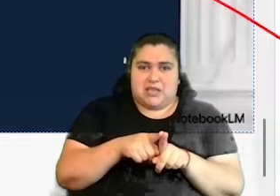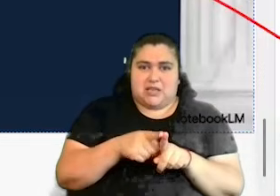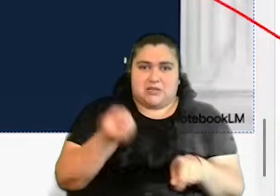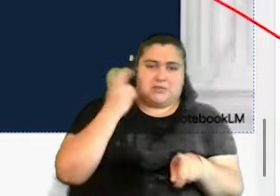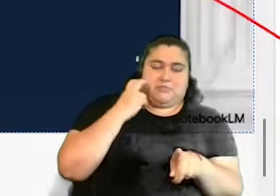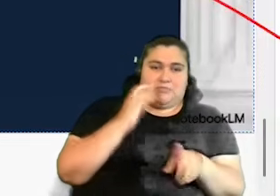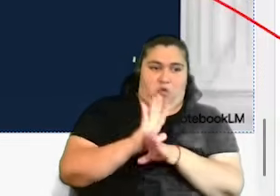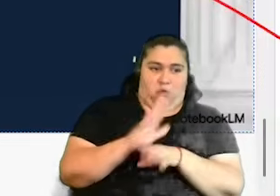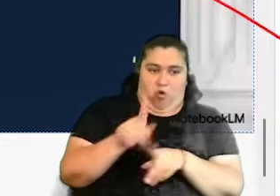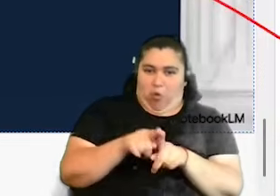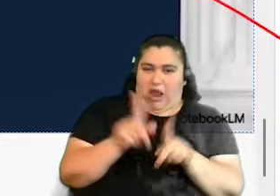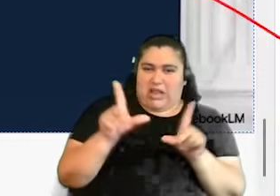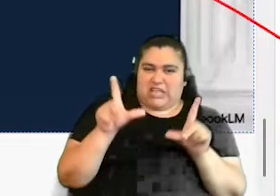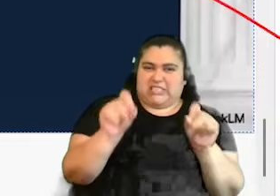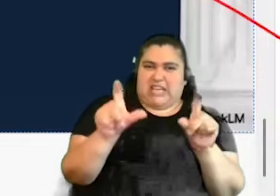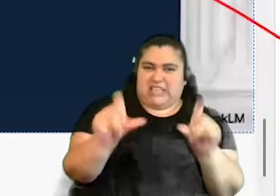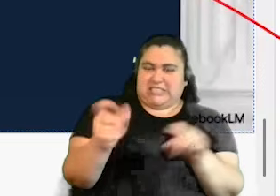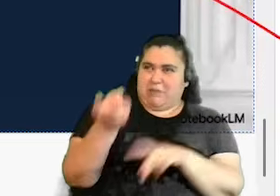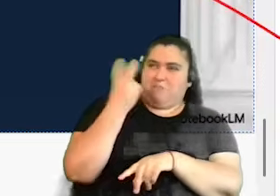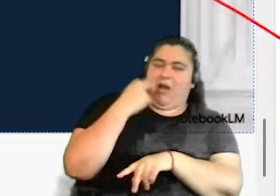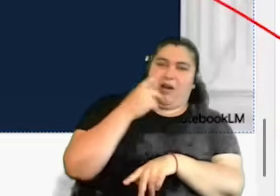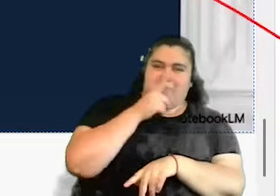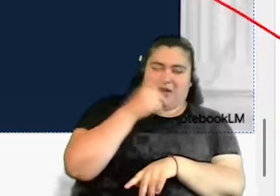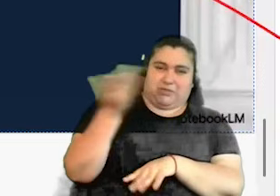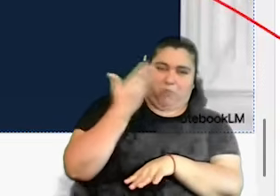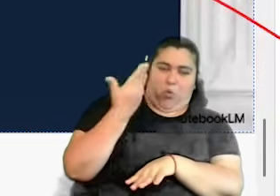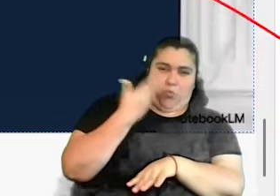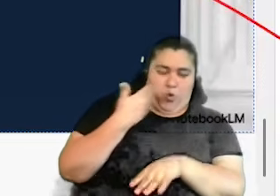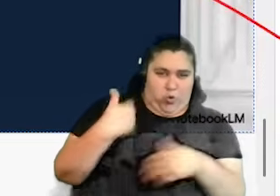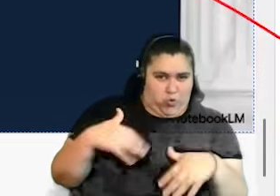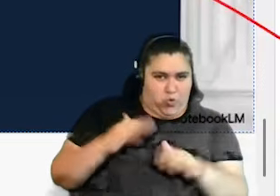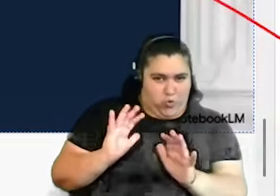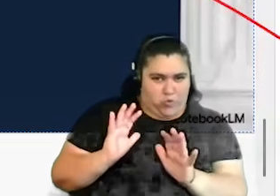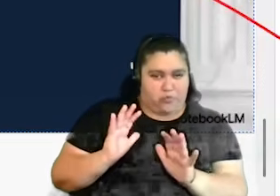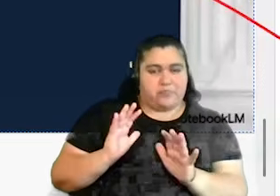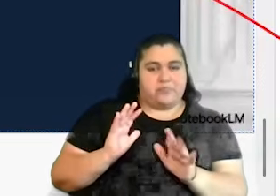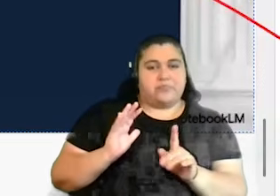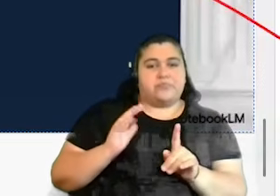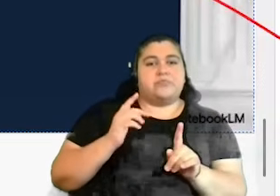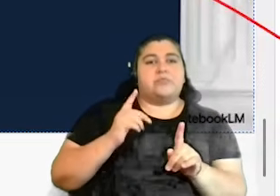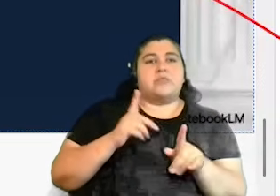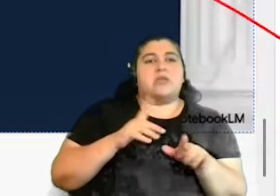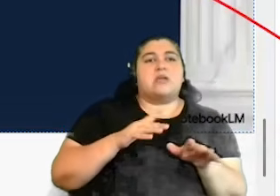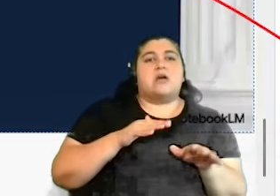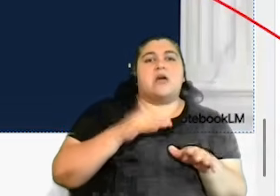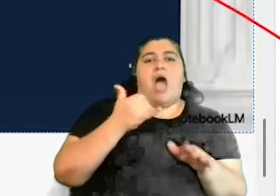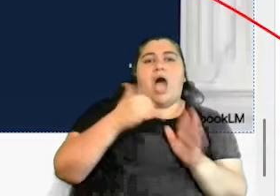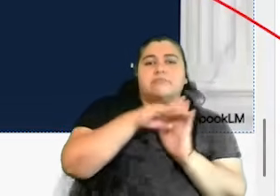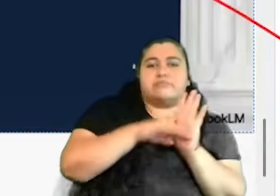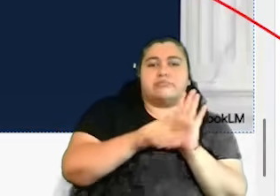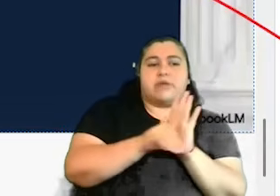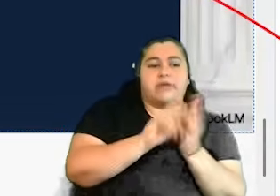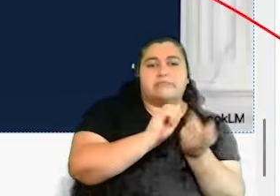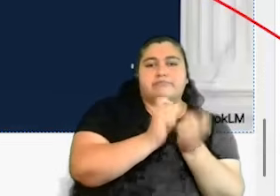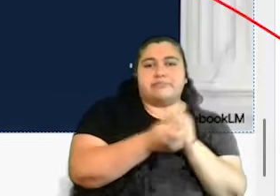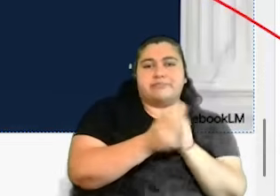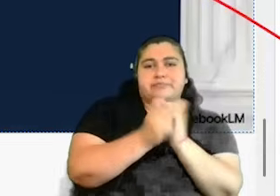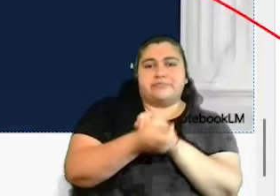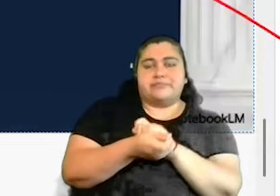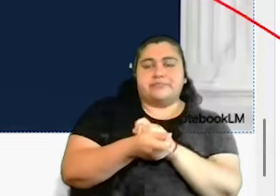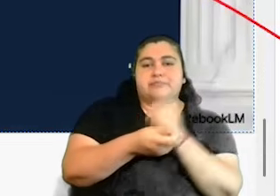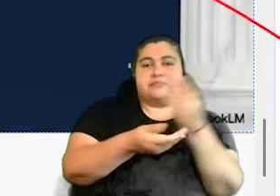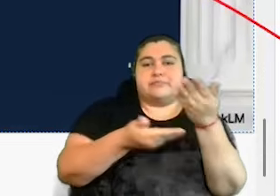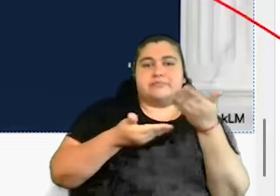por un lado viene prescripción, por el otro lado viene inactividad penal, con lo cual el tipo ya nos asusta con la